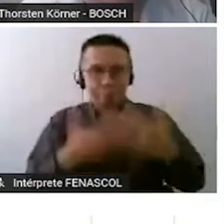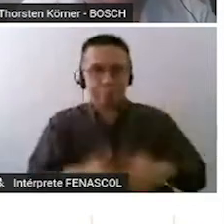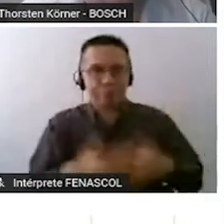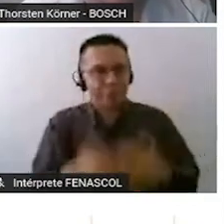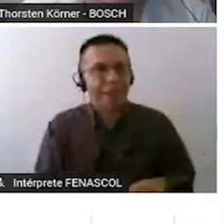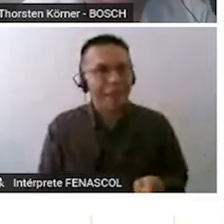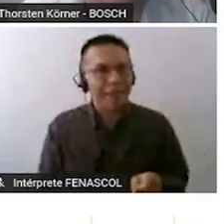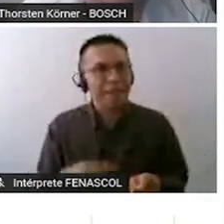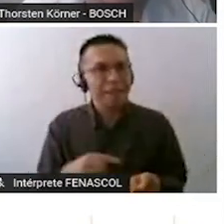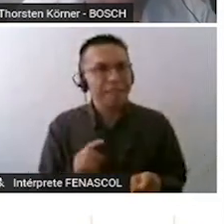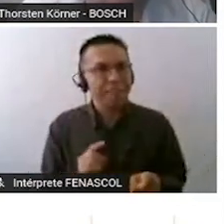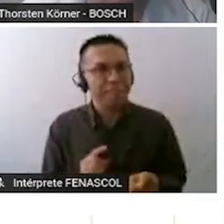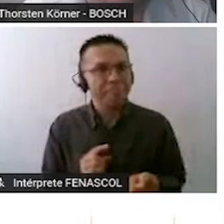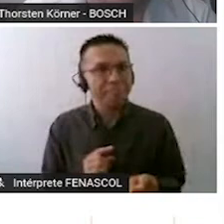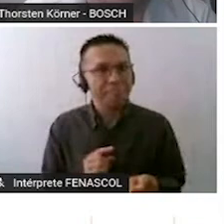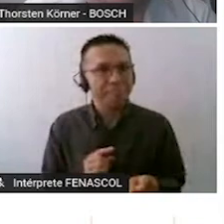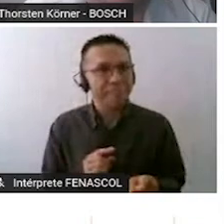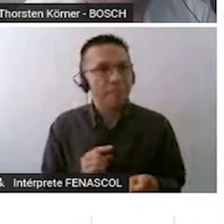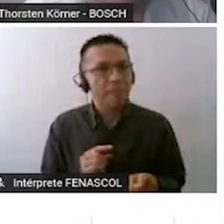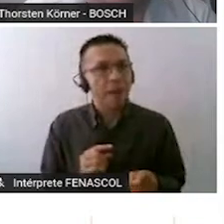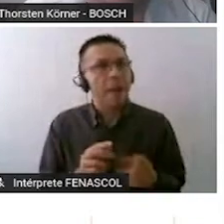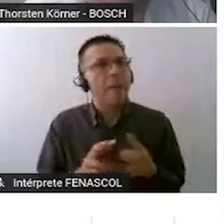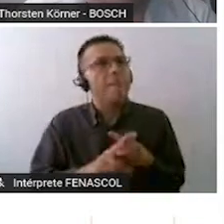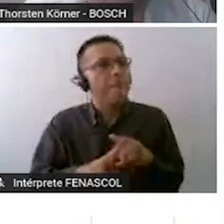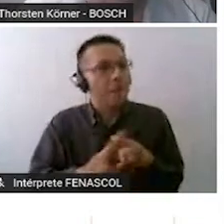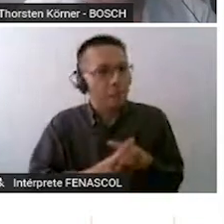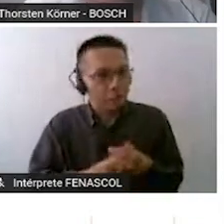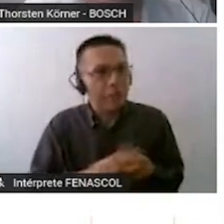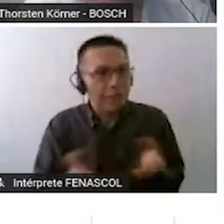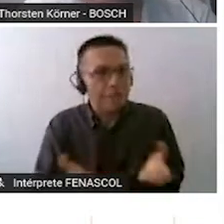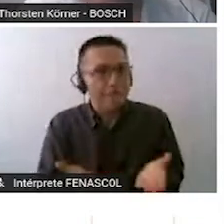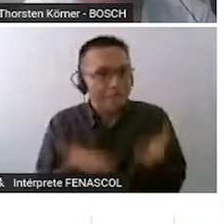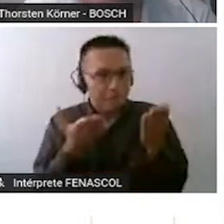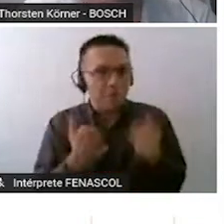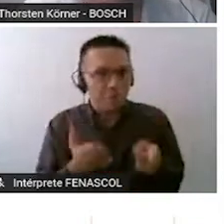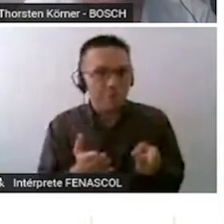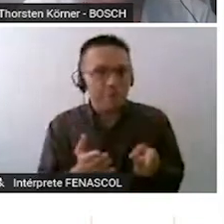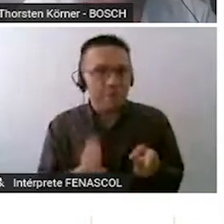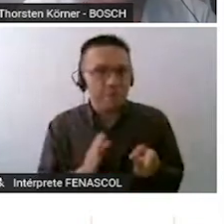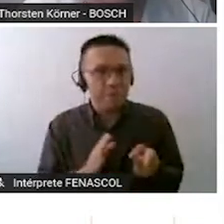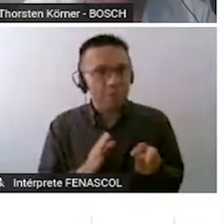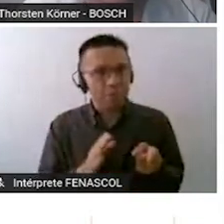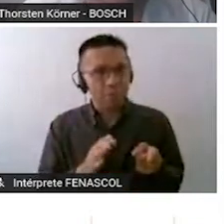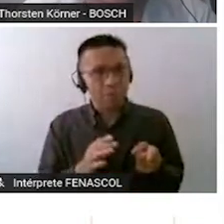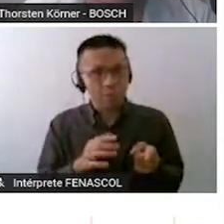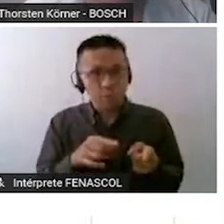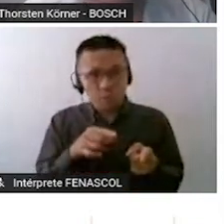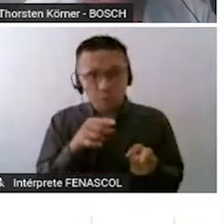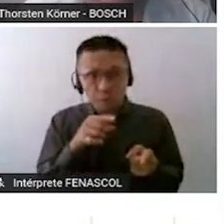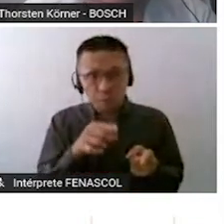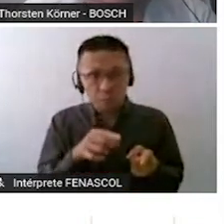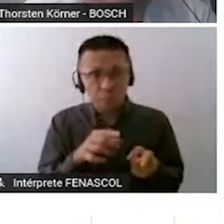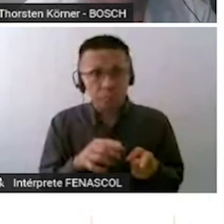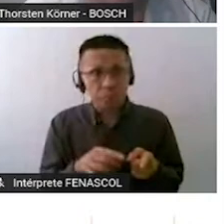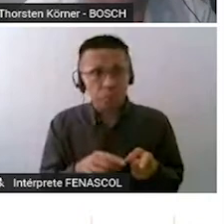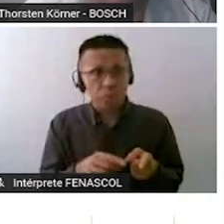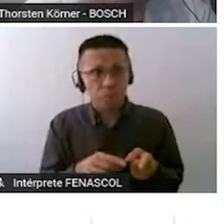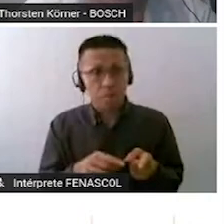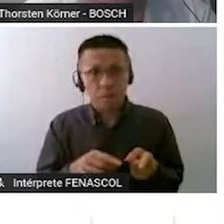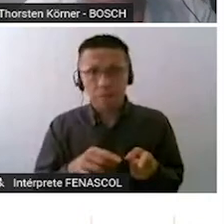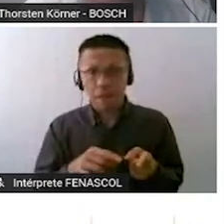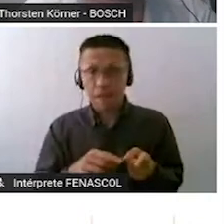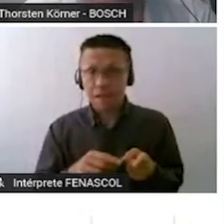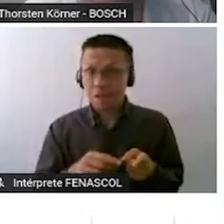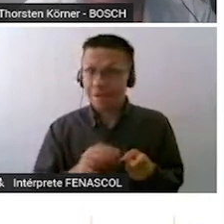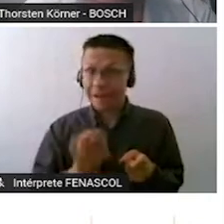trajo mayor velocidad, no obstante, podría decirse que no necesariamente se trabajaba con una mayor calidad. En ese